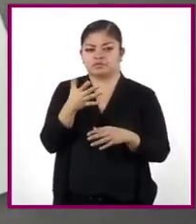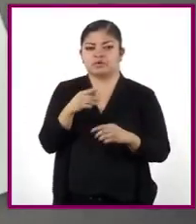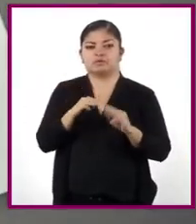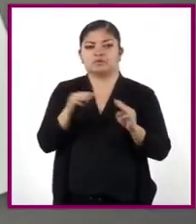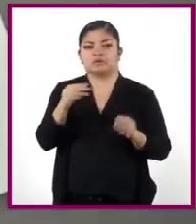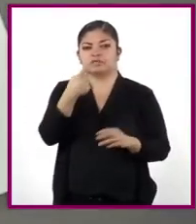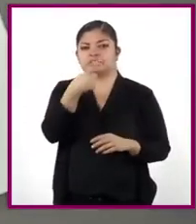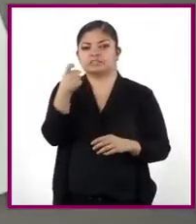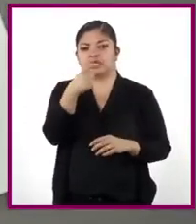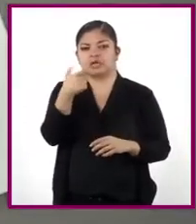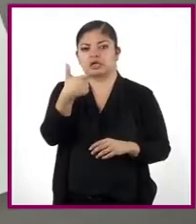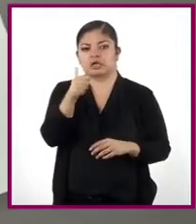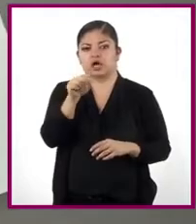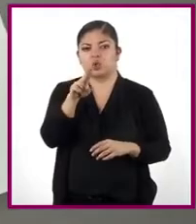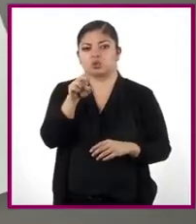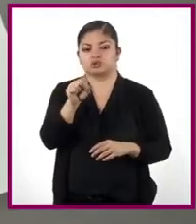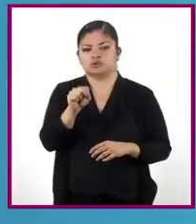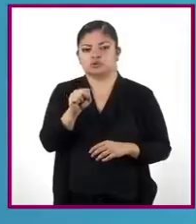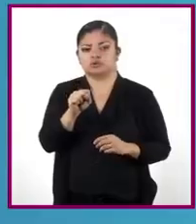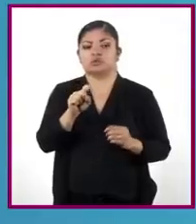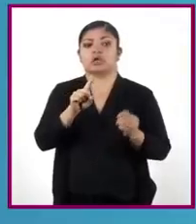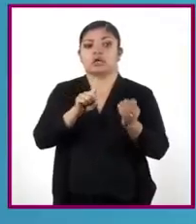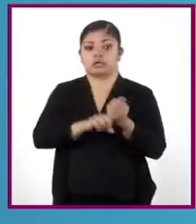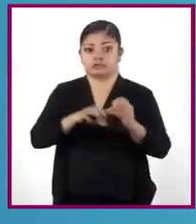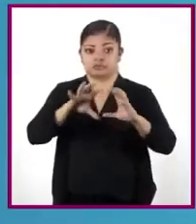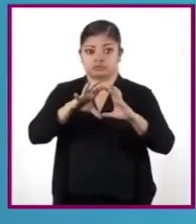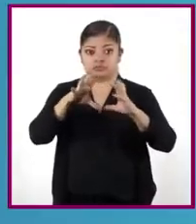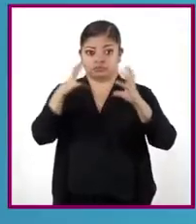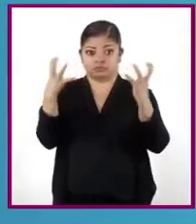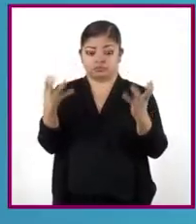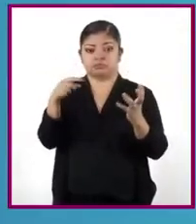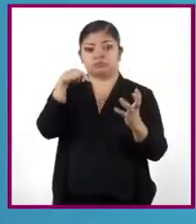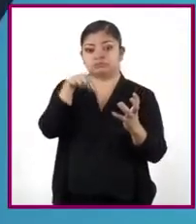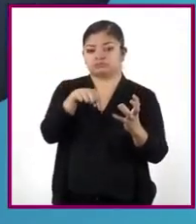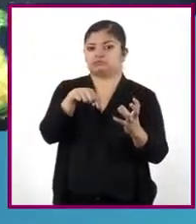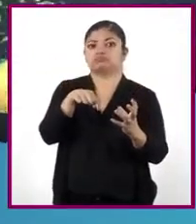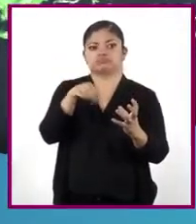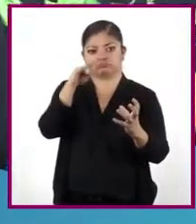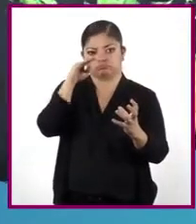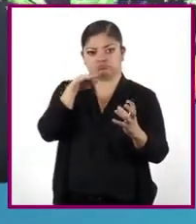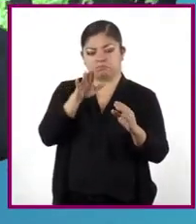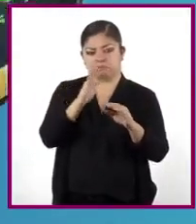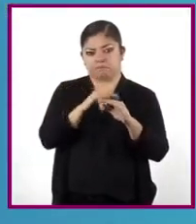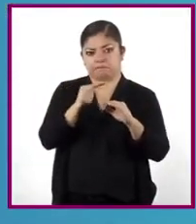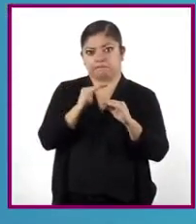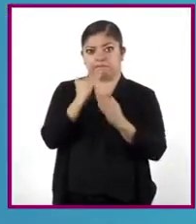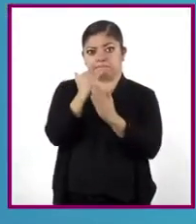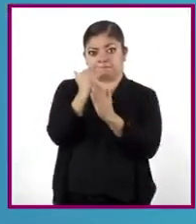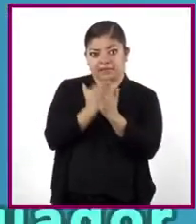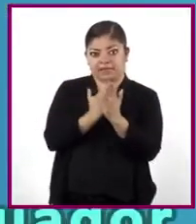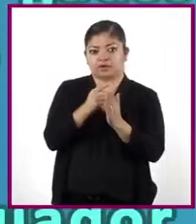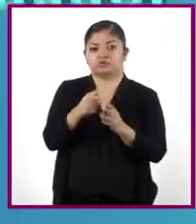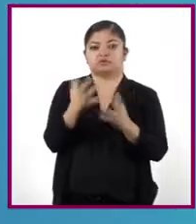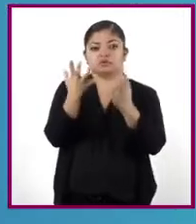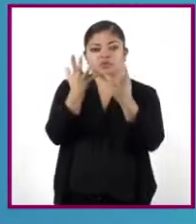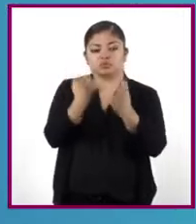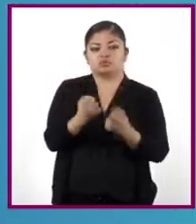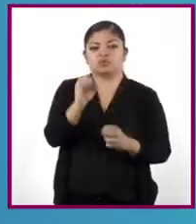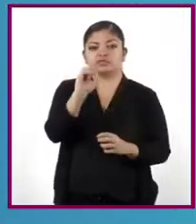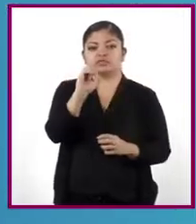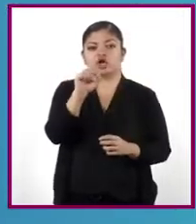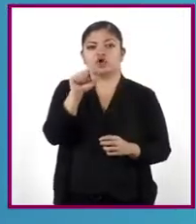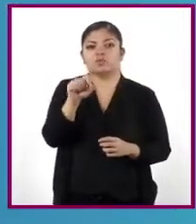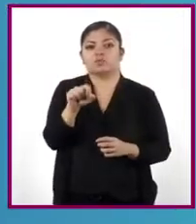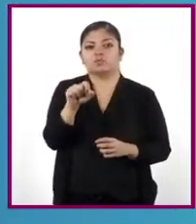100 Gauss, mientras que el campo magnético terrestre es mucho más débil. Tiene una intensidad de